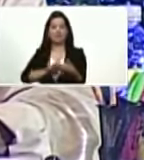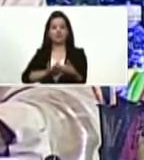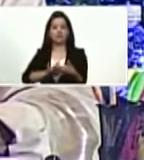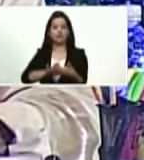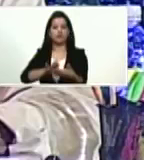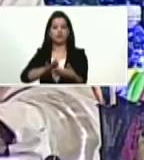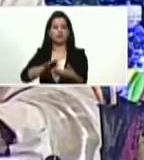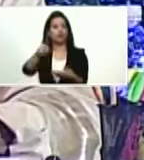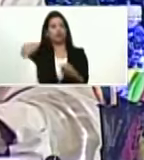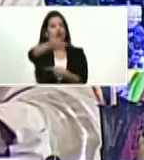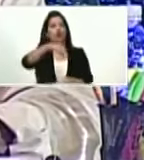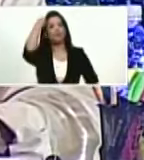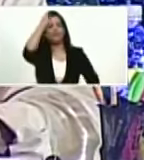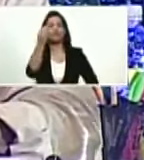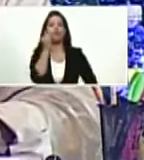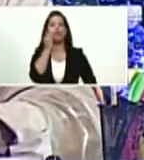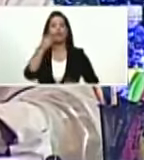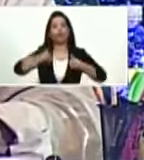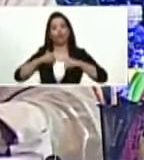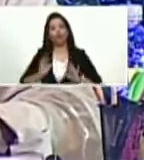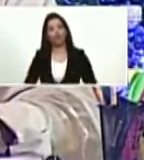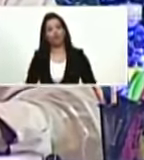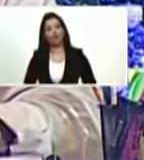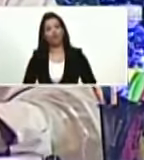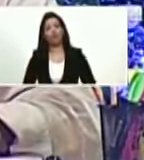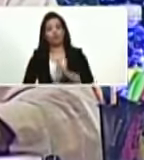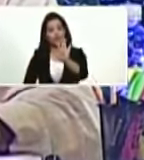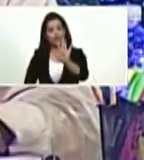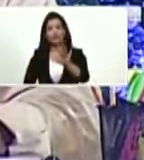es el concepto nuestro. Así ellos llamen